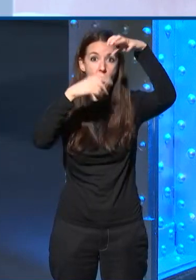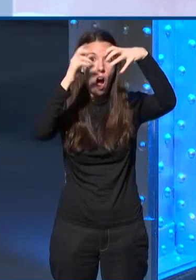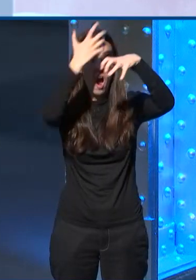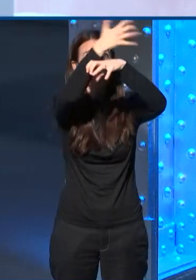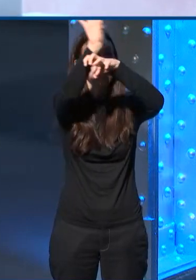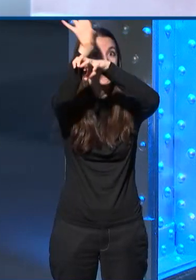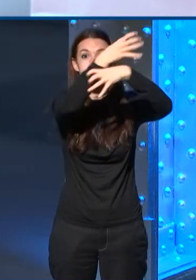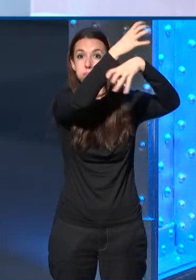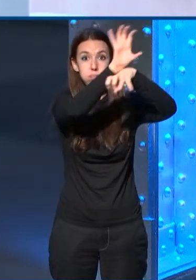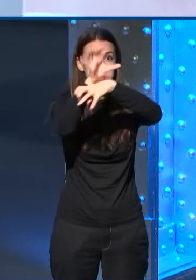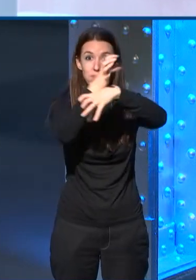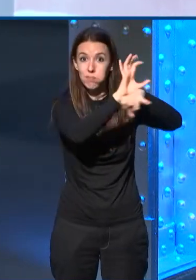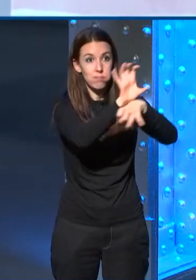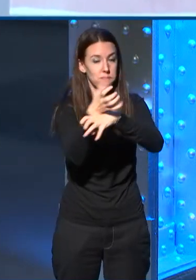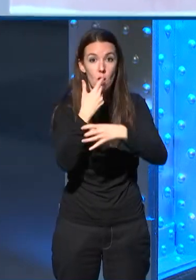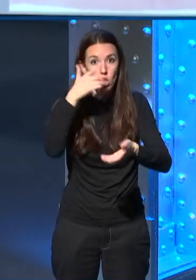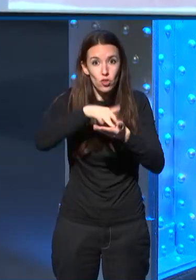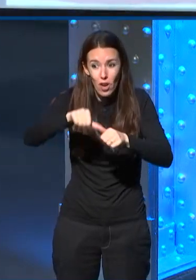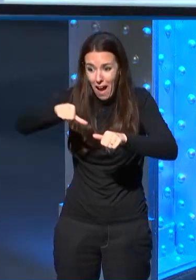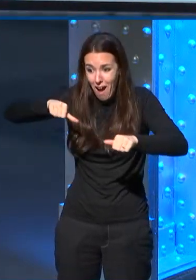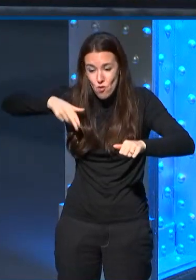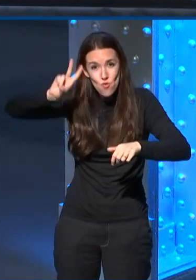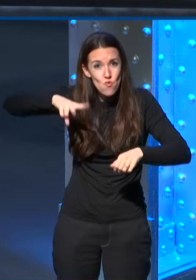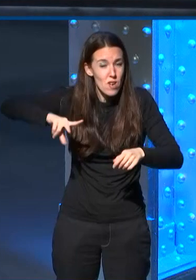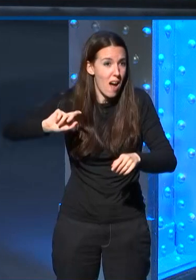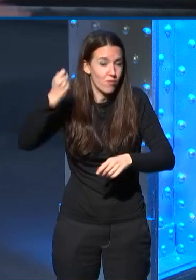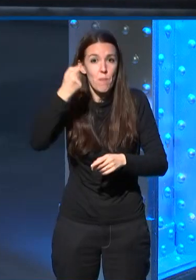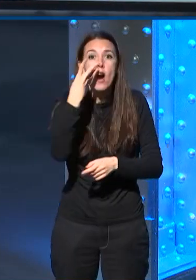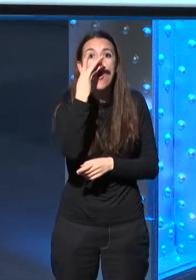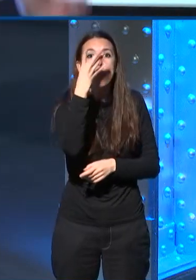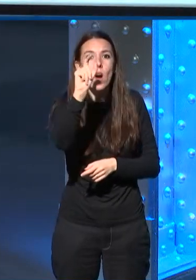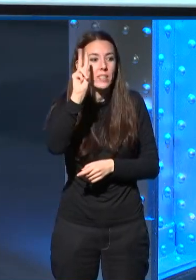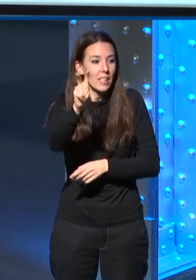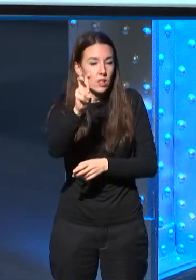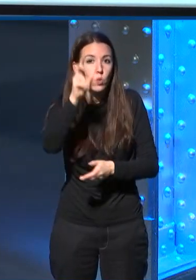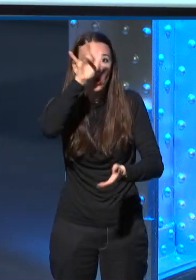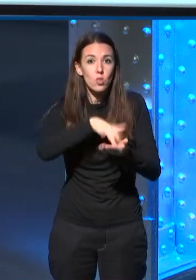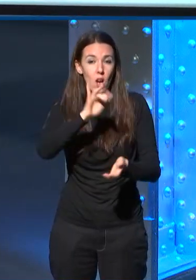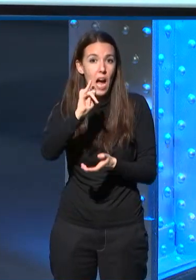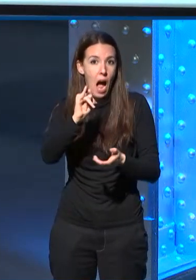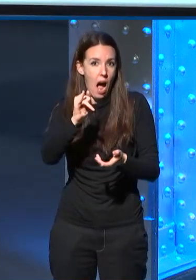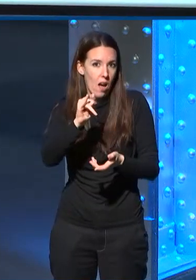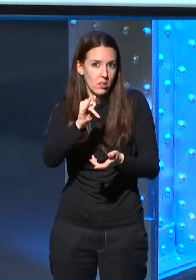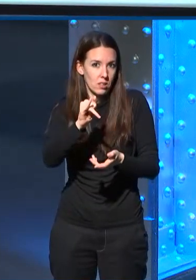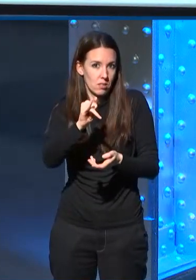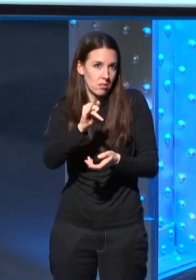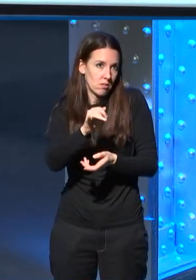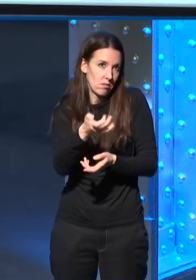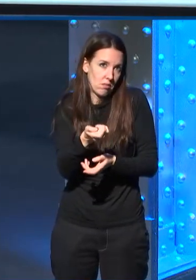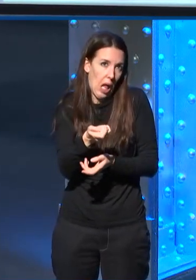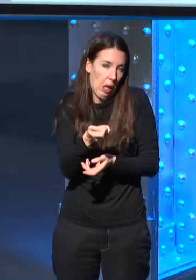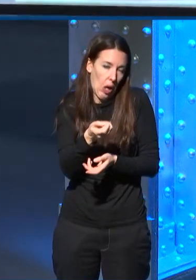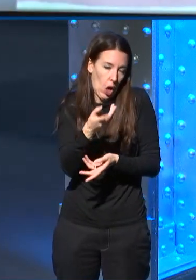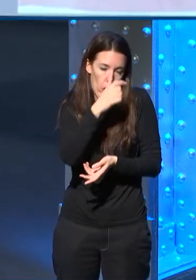meteorológica midiendo, algo que no había sucedido nunca en la historia de Marte, es un hito que dura 40 segundos, y bueno, pues tenemos ahí una telemetría que vale para poco las cosas como